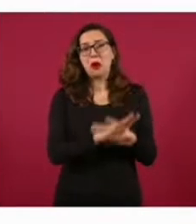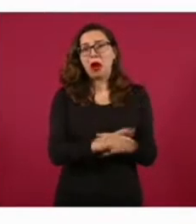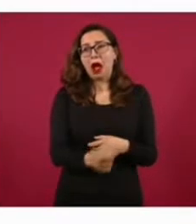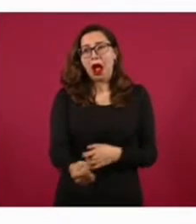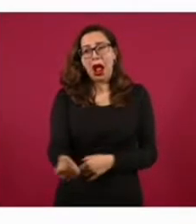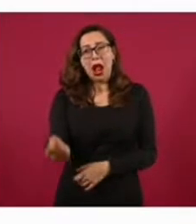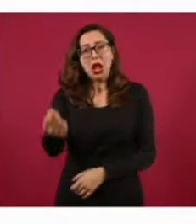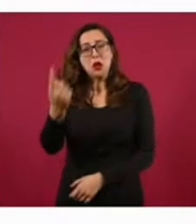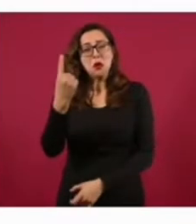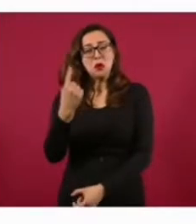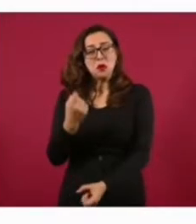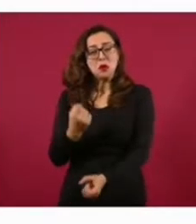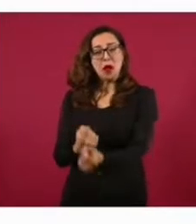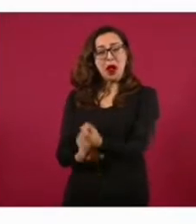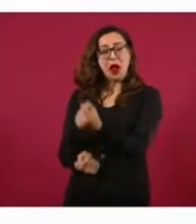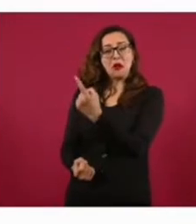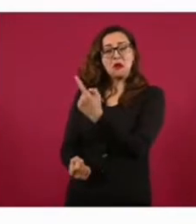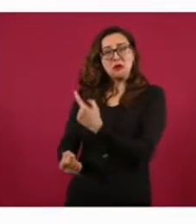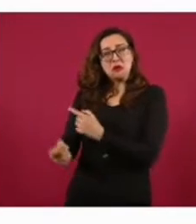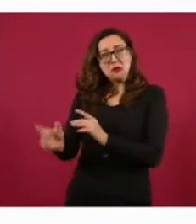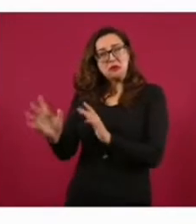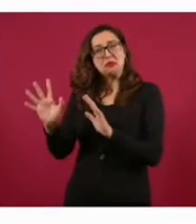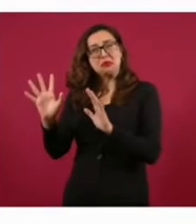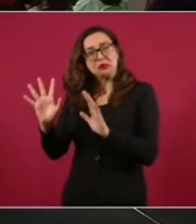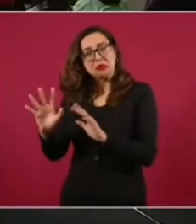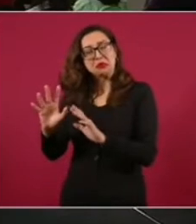Jornada. Los programas de radio, todos.